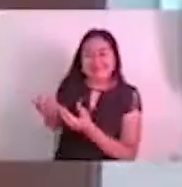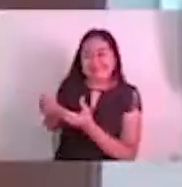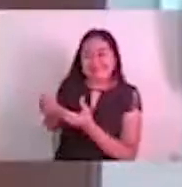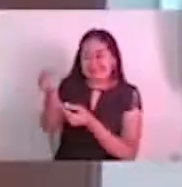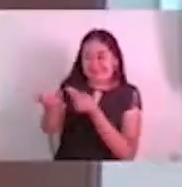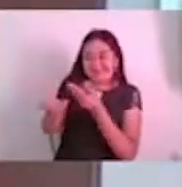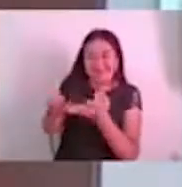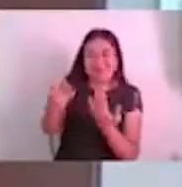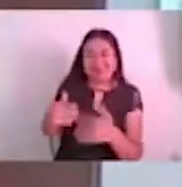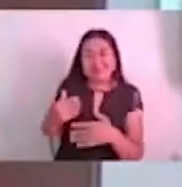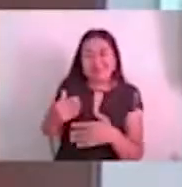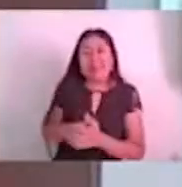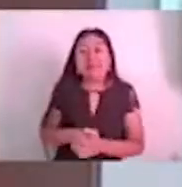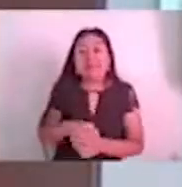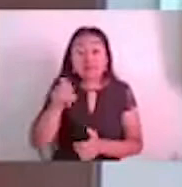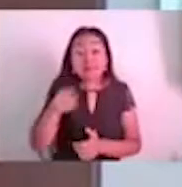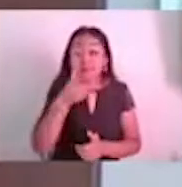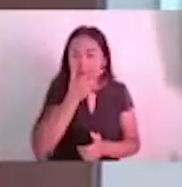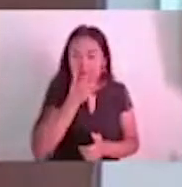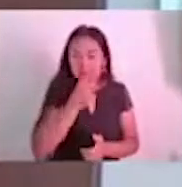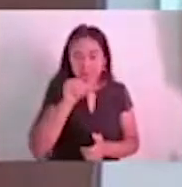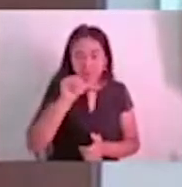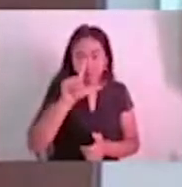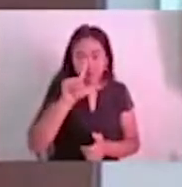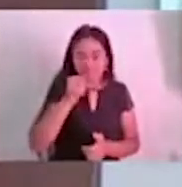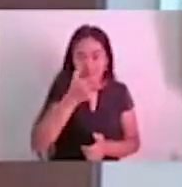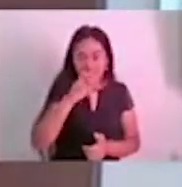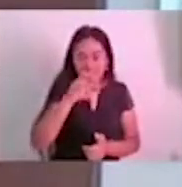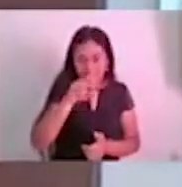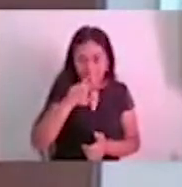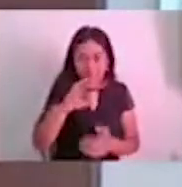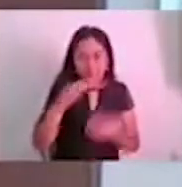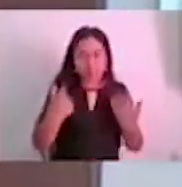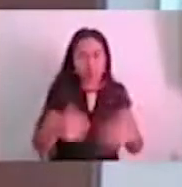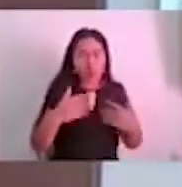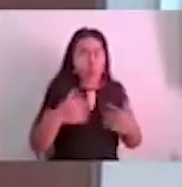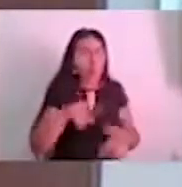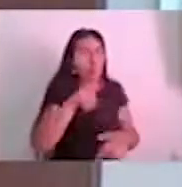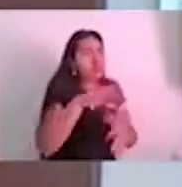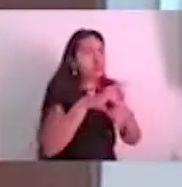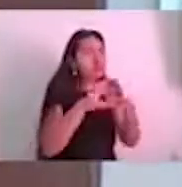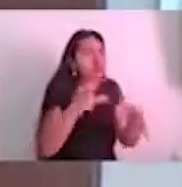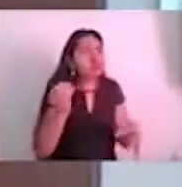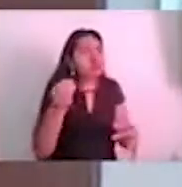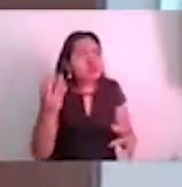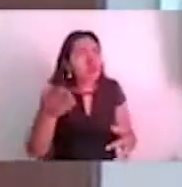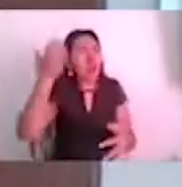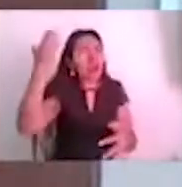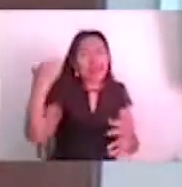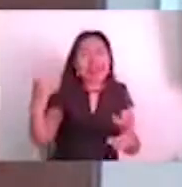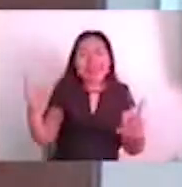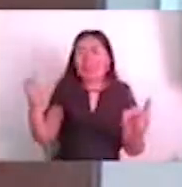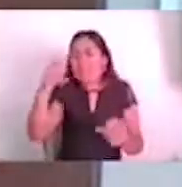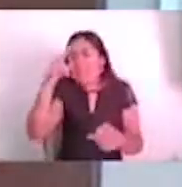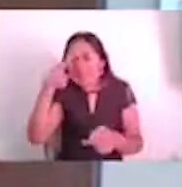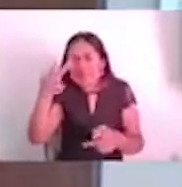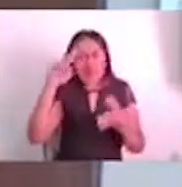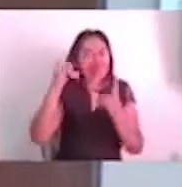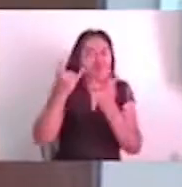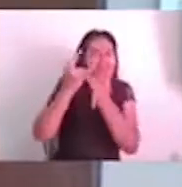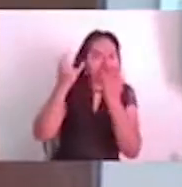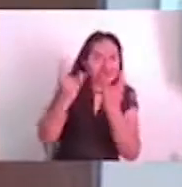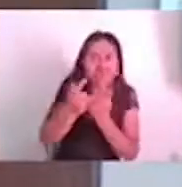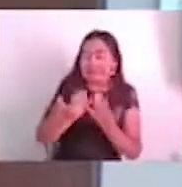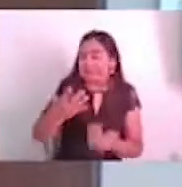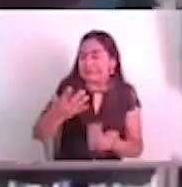Alejandro Villalobos, un deleite escuchar a Eduardo Merlo. Efectivamente, la historia documentada del Centro de México exige más y más estudio y